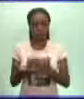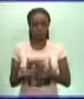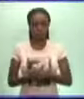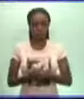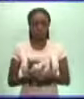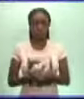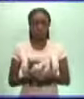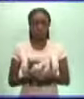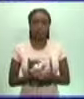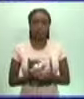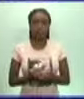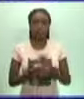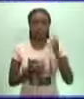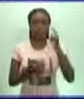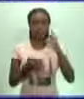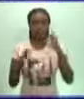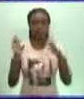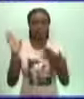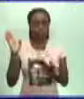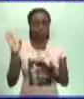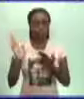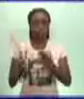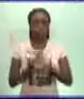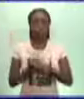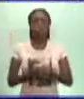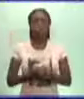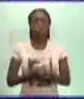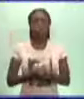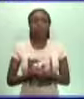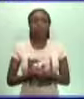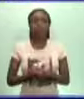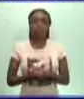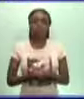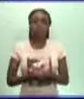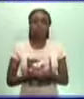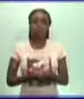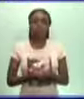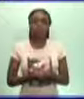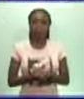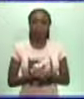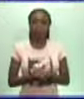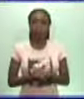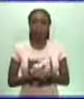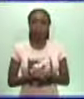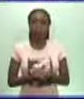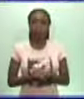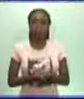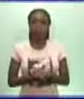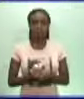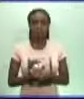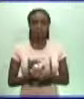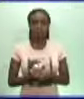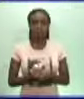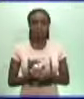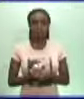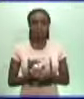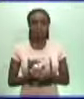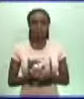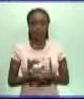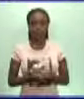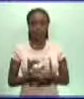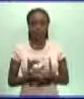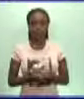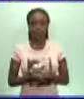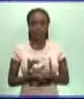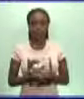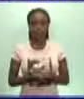Dice Gerardo Alfonso en este texto: la literatura es un manantial, es una fuente de la cual se nutren mi espíritu y